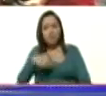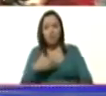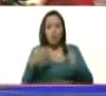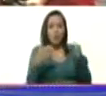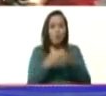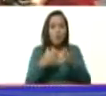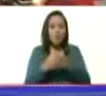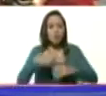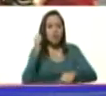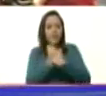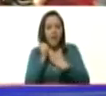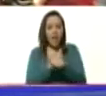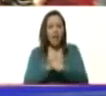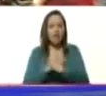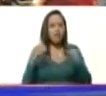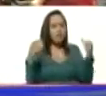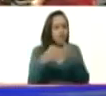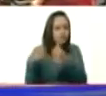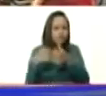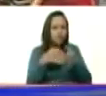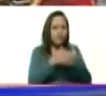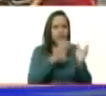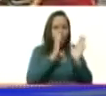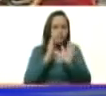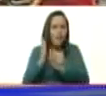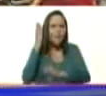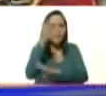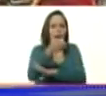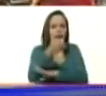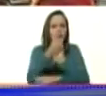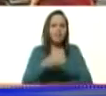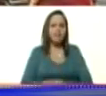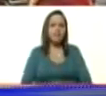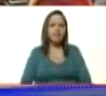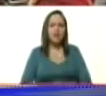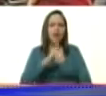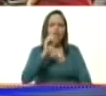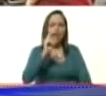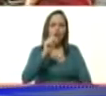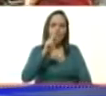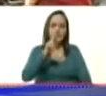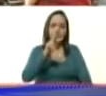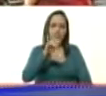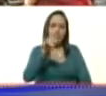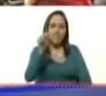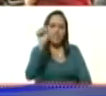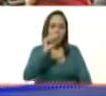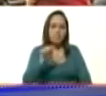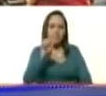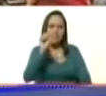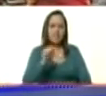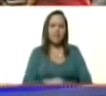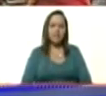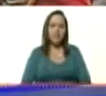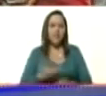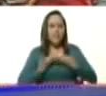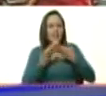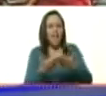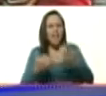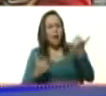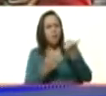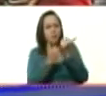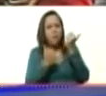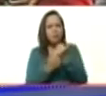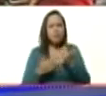sindicato, cada sector vaya a Conviasa a darle el apoyo efectivo, a ver